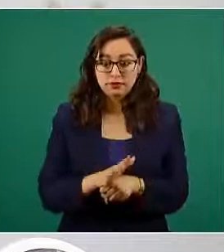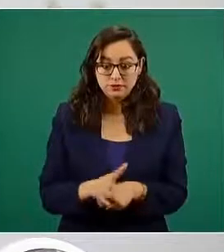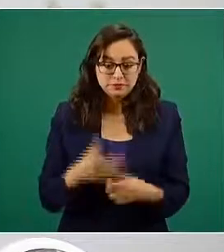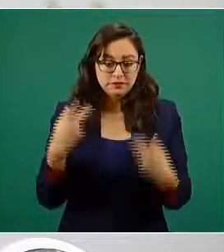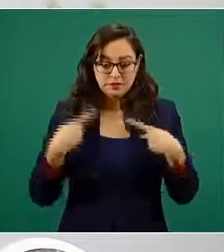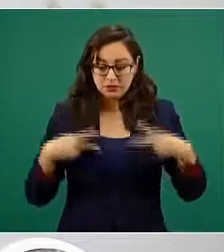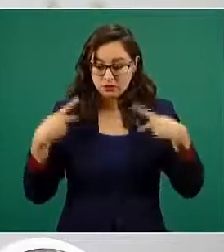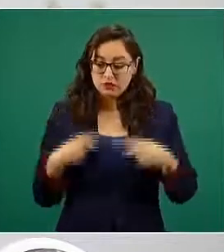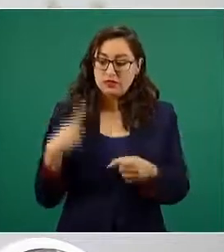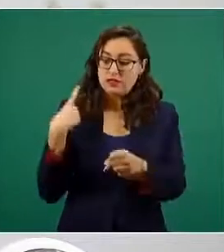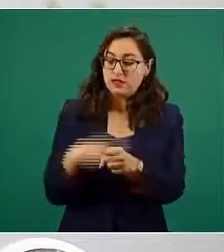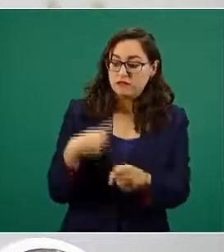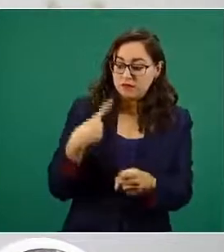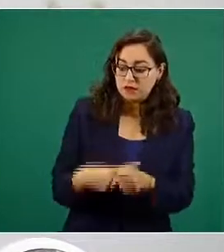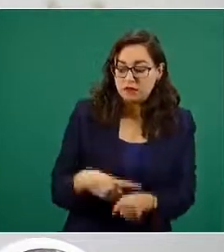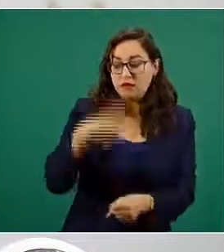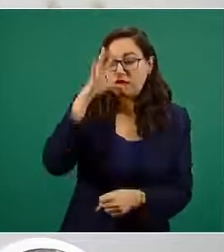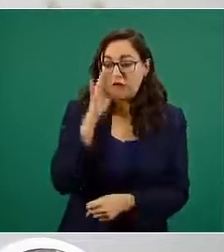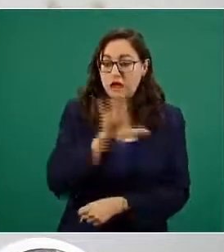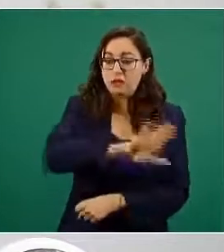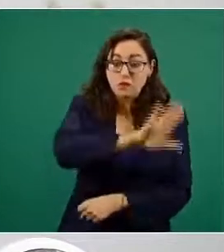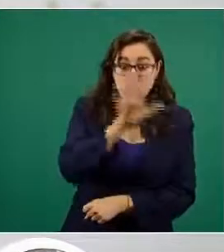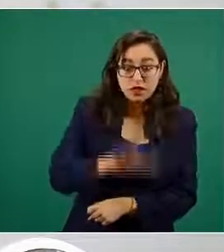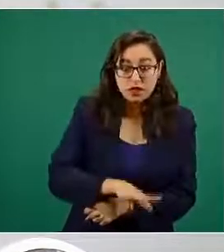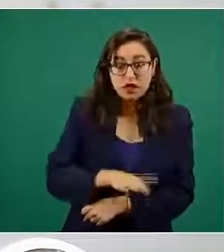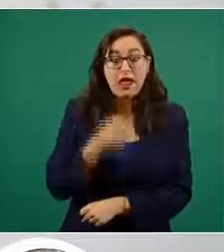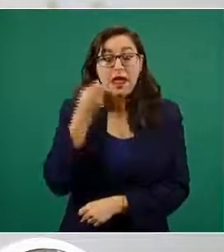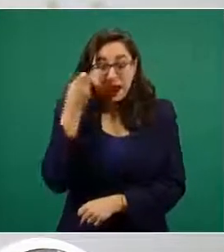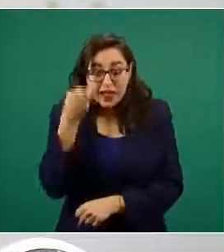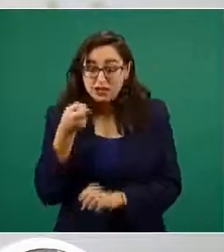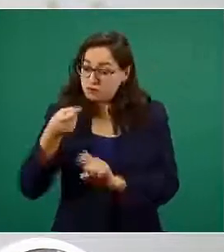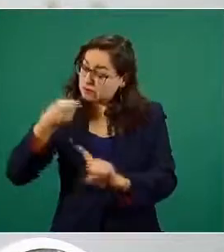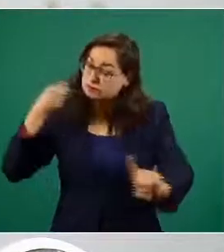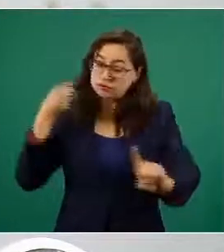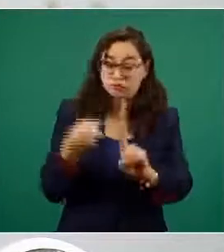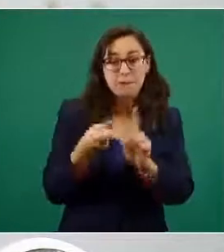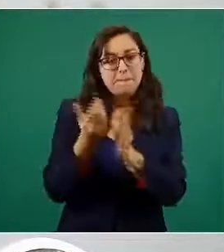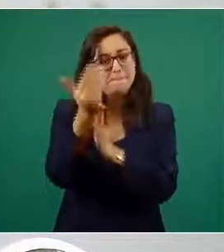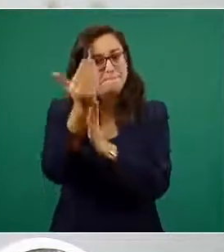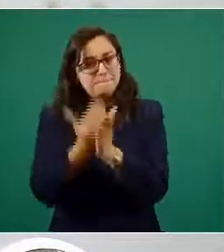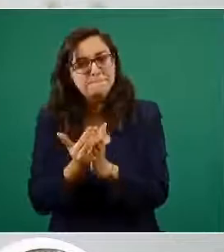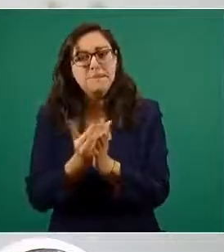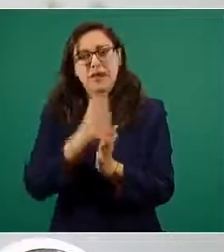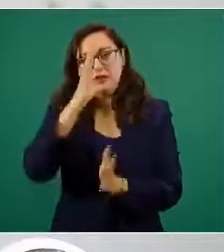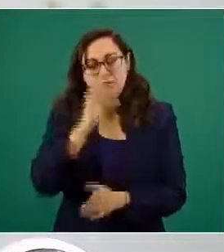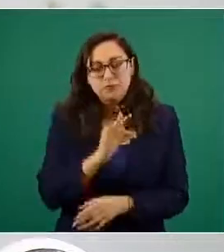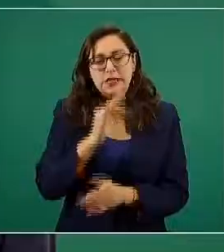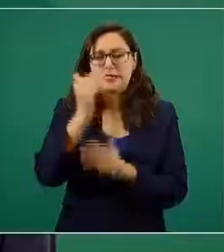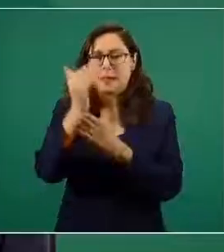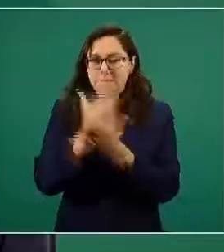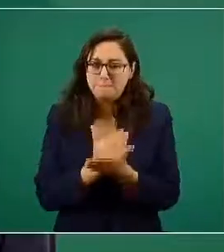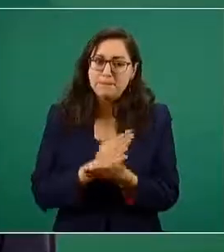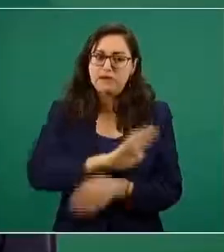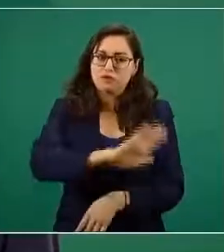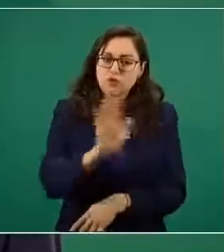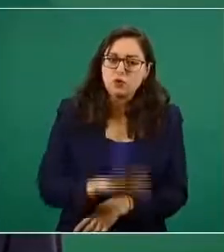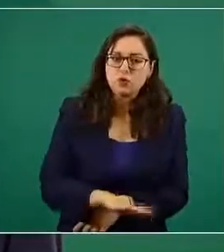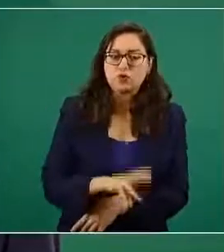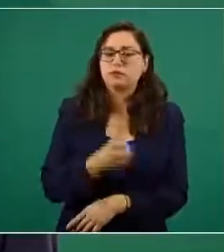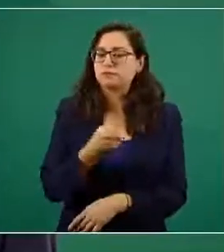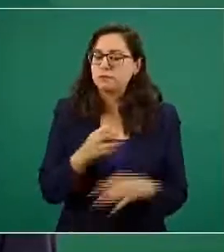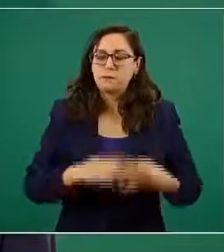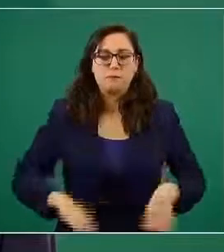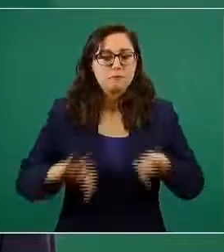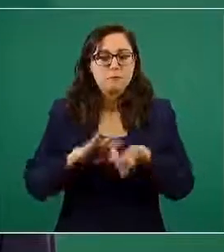es crucial, reducir la mortalidad y de acuerdo con distintos análisis, incluyendo algunos